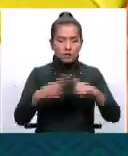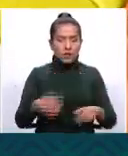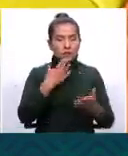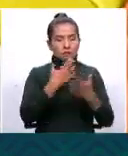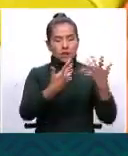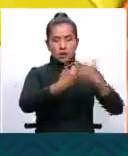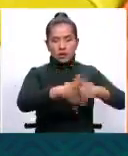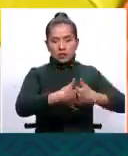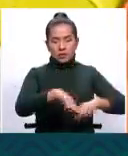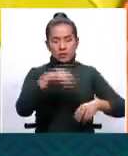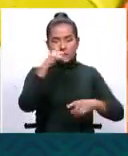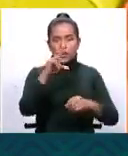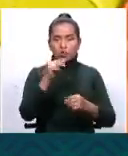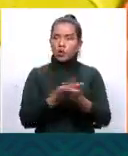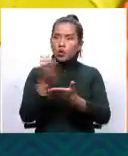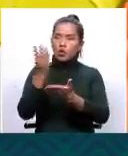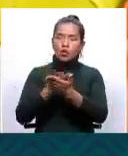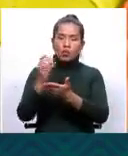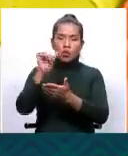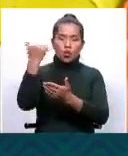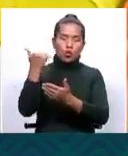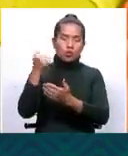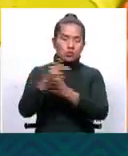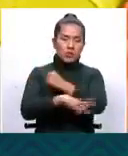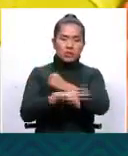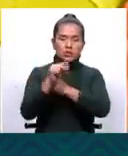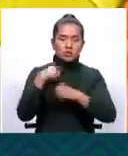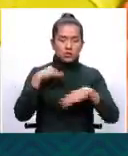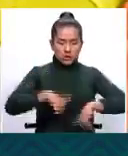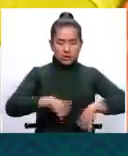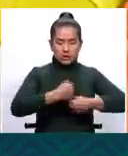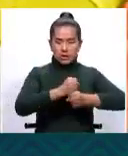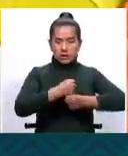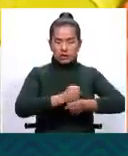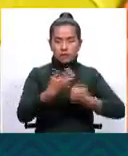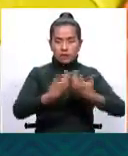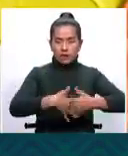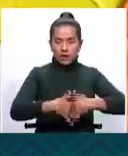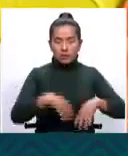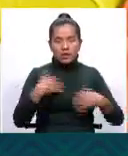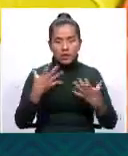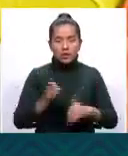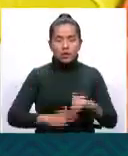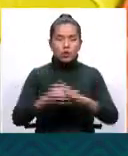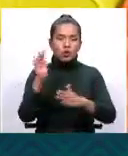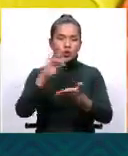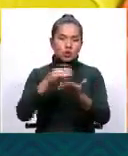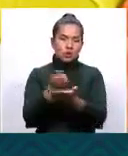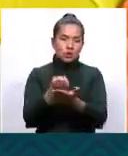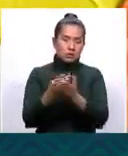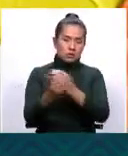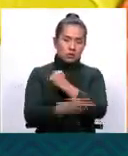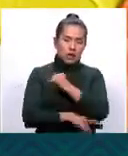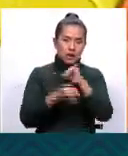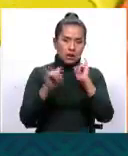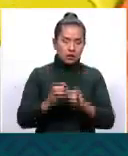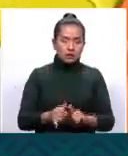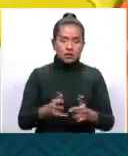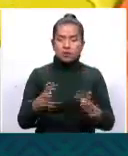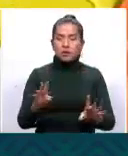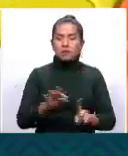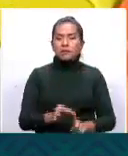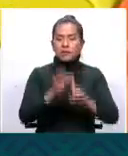con sustitución de importaciones y todo lo que hace a la reconstrucción económica y productiva en nuestro país, que en realidad es la